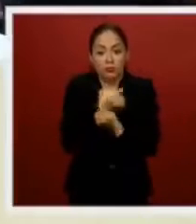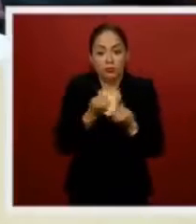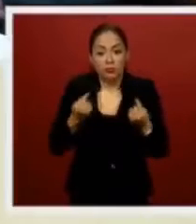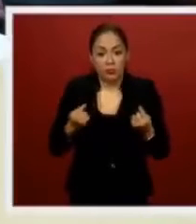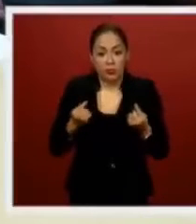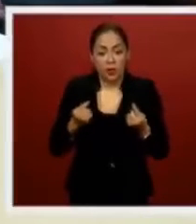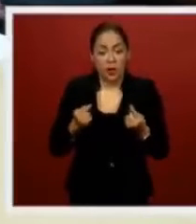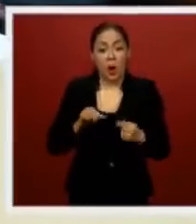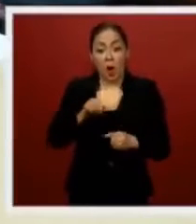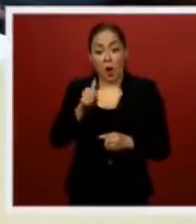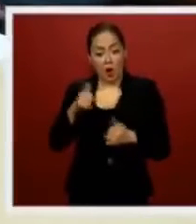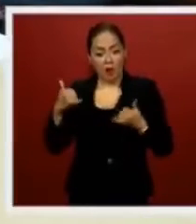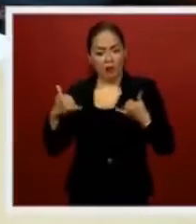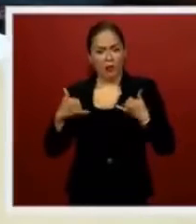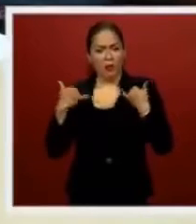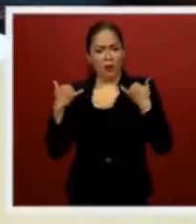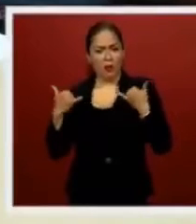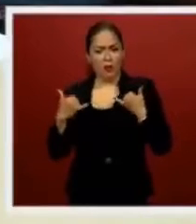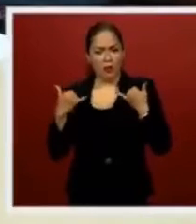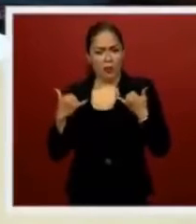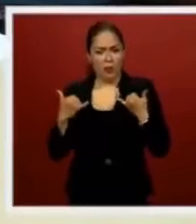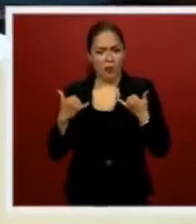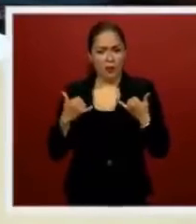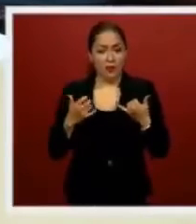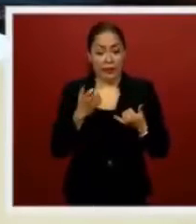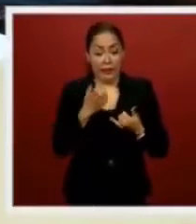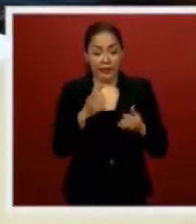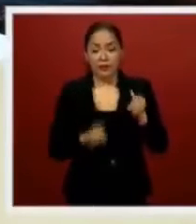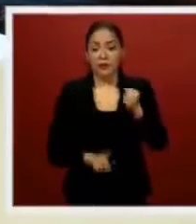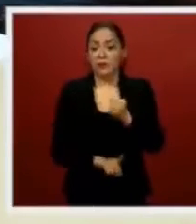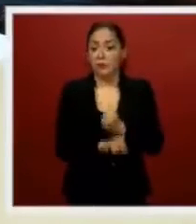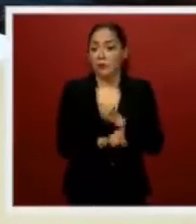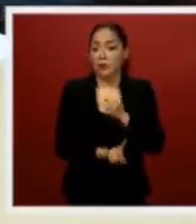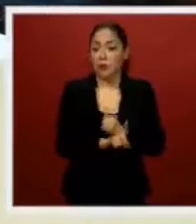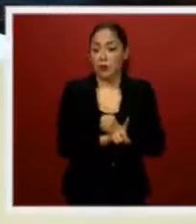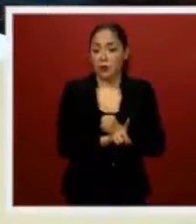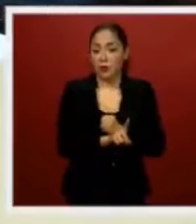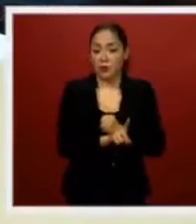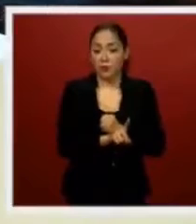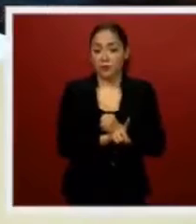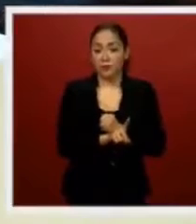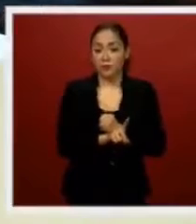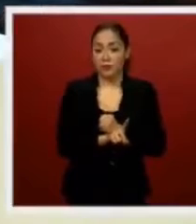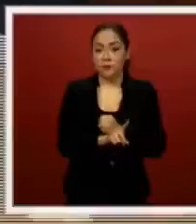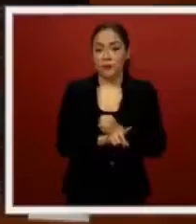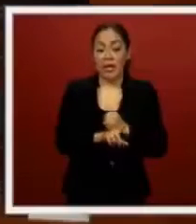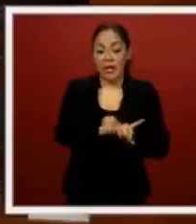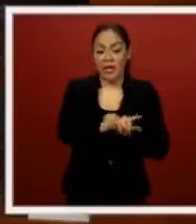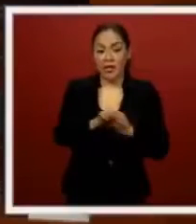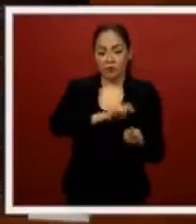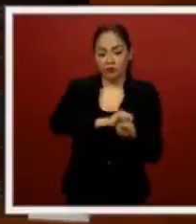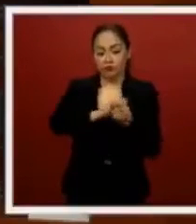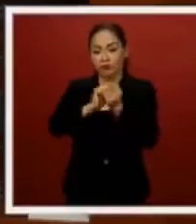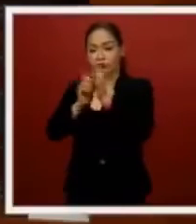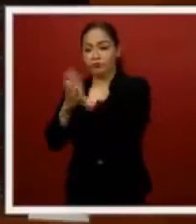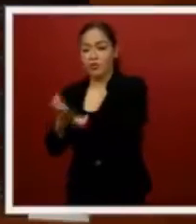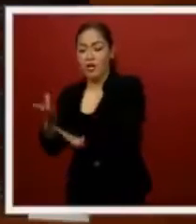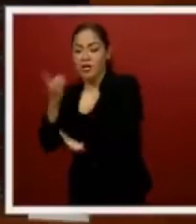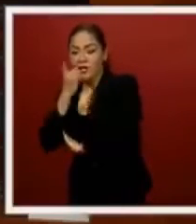adolescentes con este problema y que es proclive a la diabetes